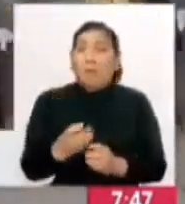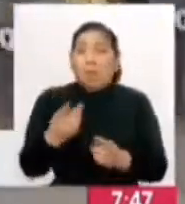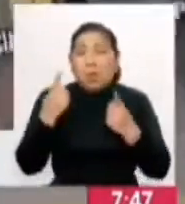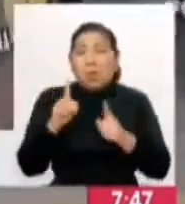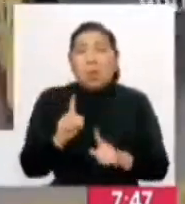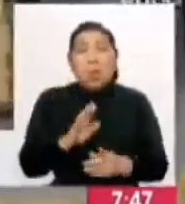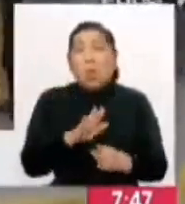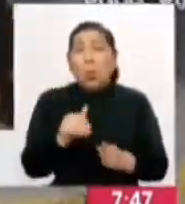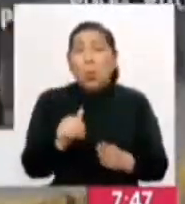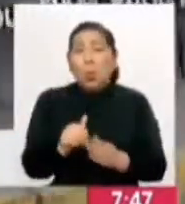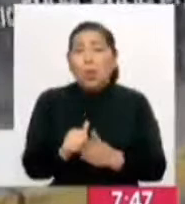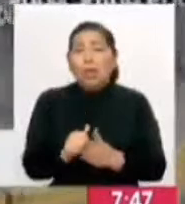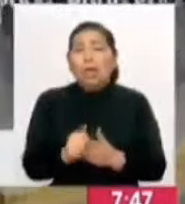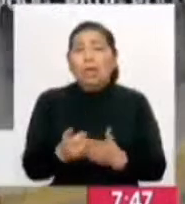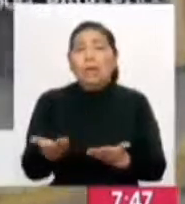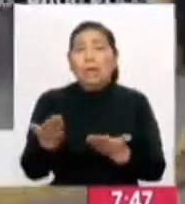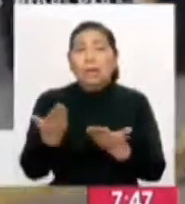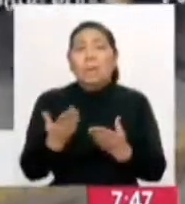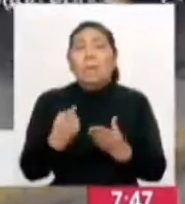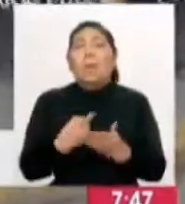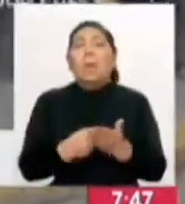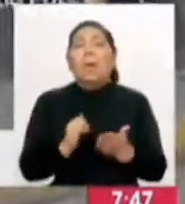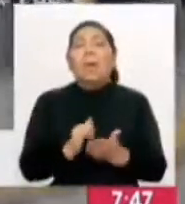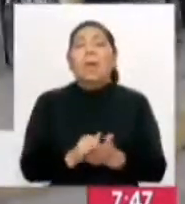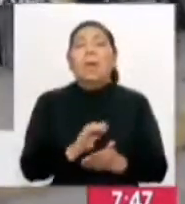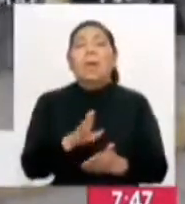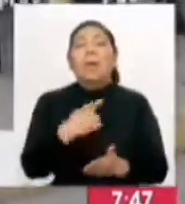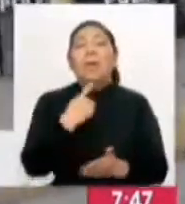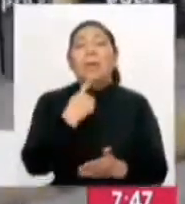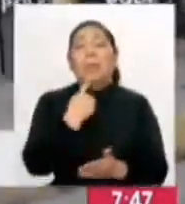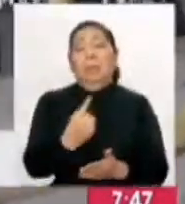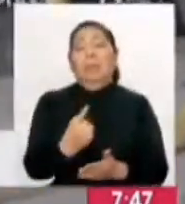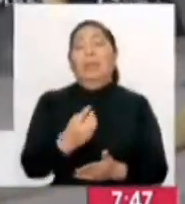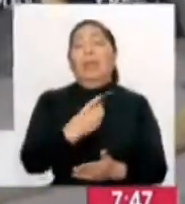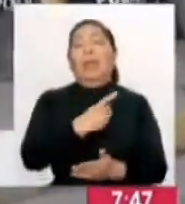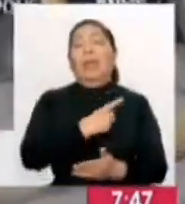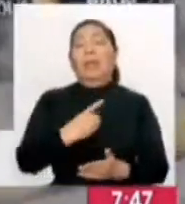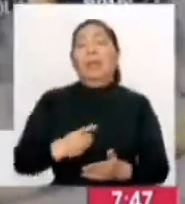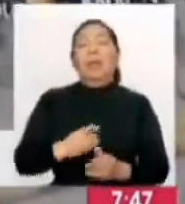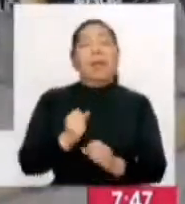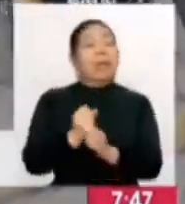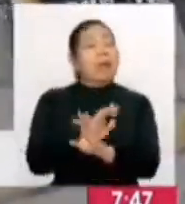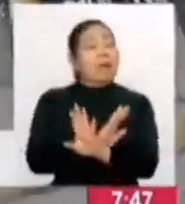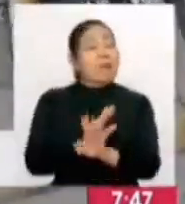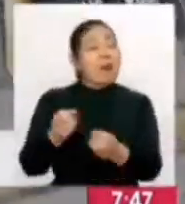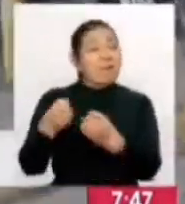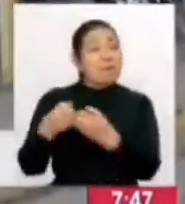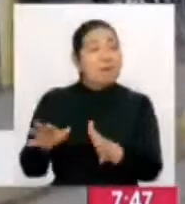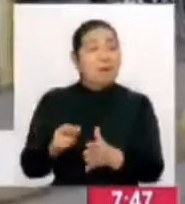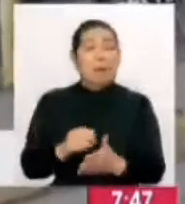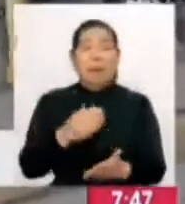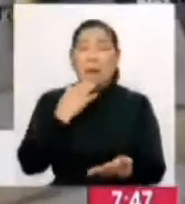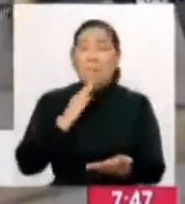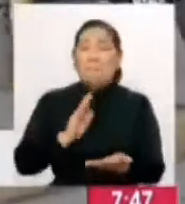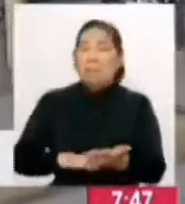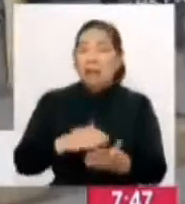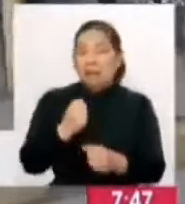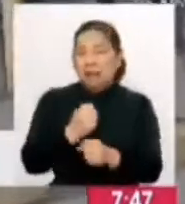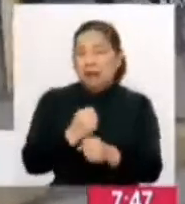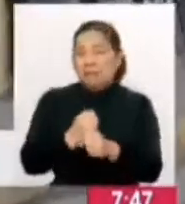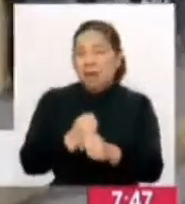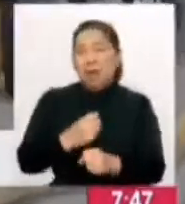de acuerdo con todas las decisiones que se han tomado porque ellos exigen que el director deje el cargo debido a una mala